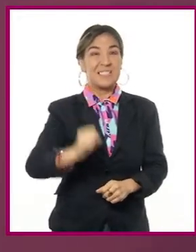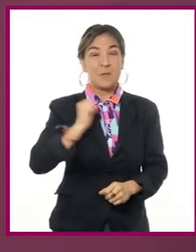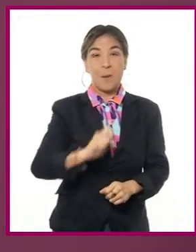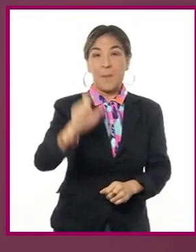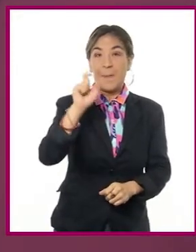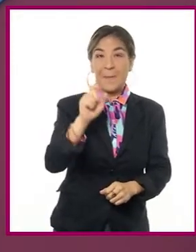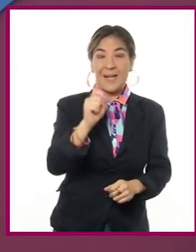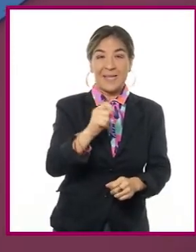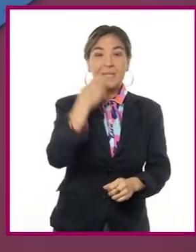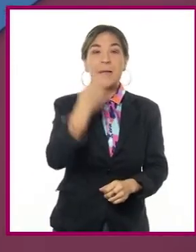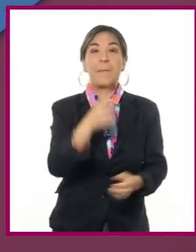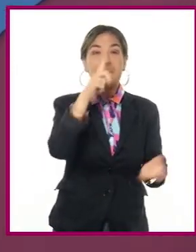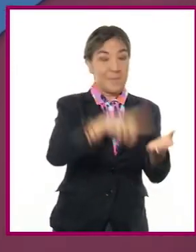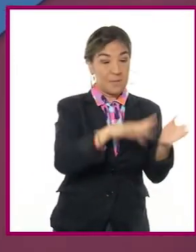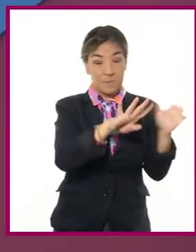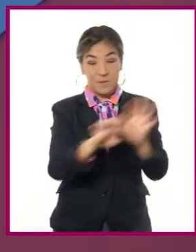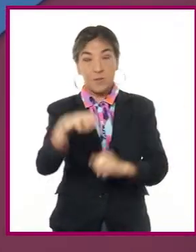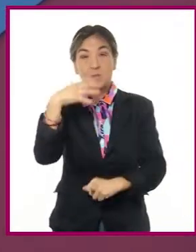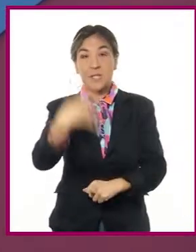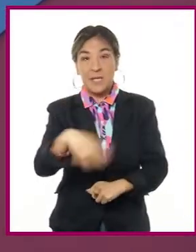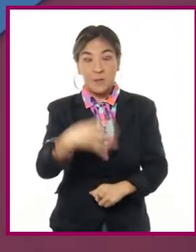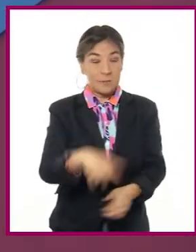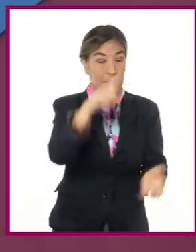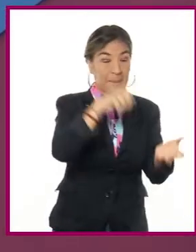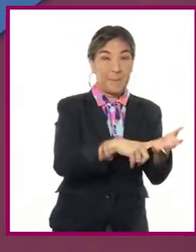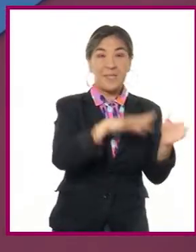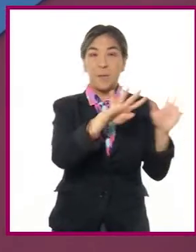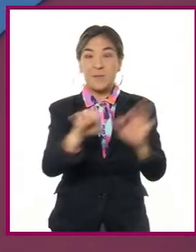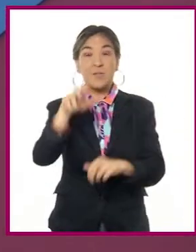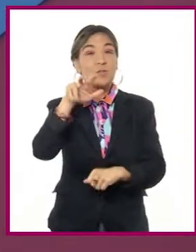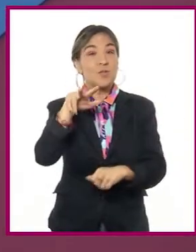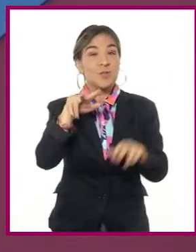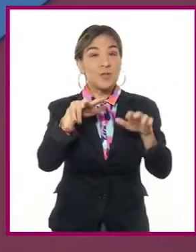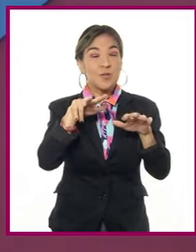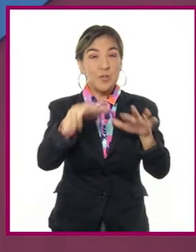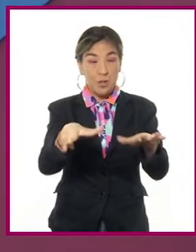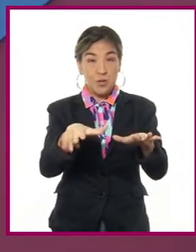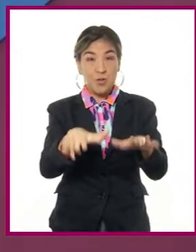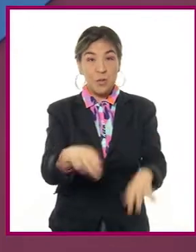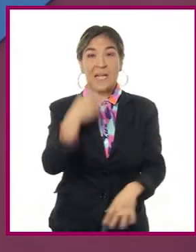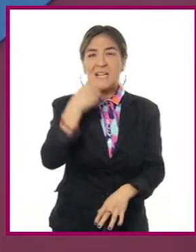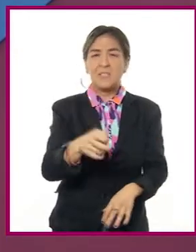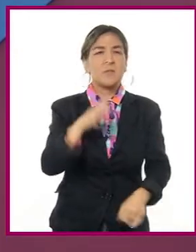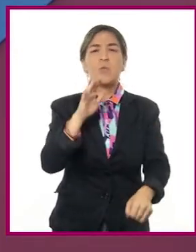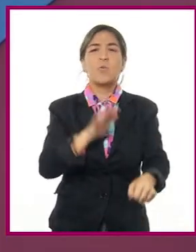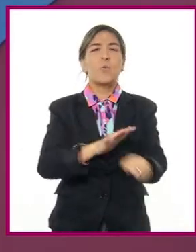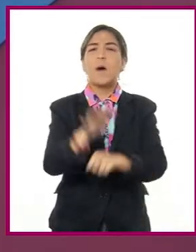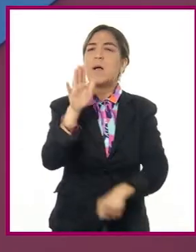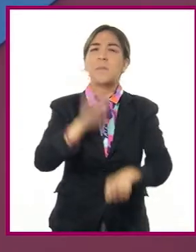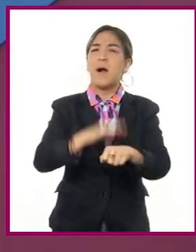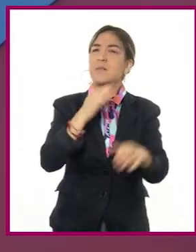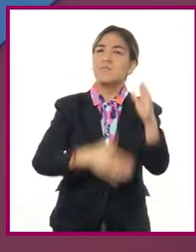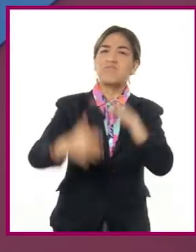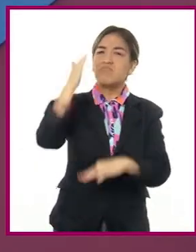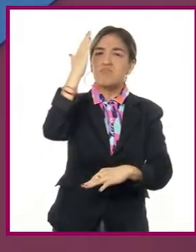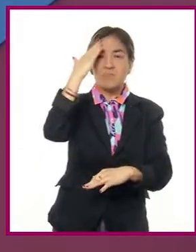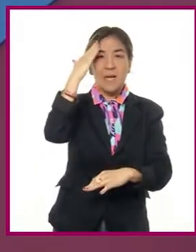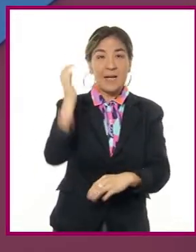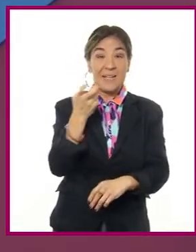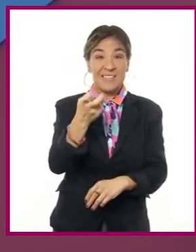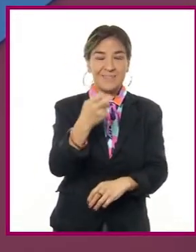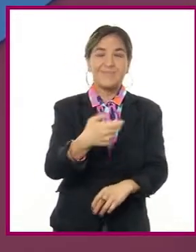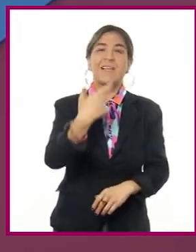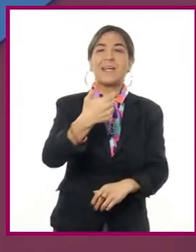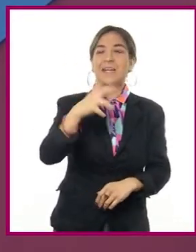entre 1914 y 1918, algunas de las potencias más poderosas se enfrentaron en la Gran